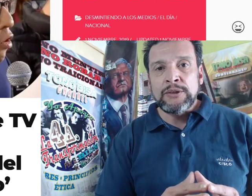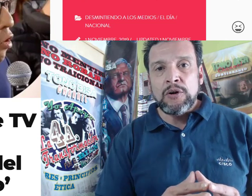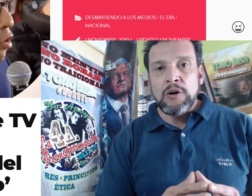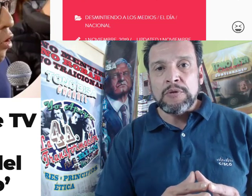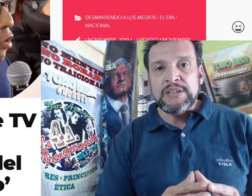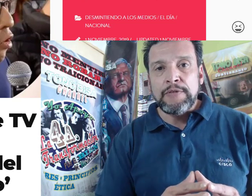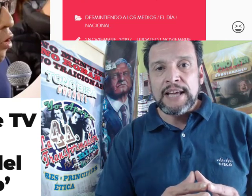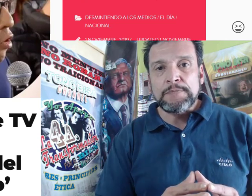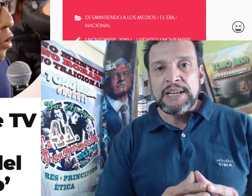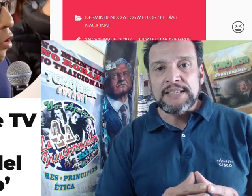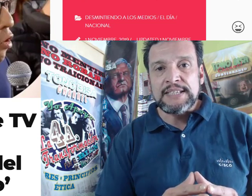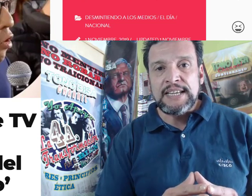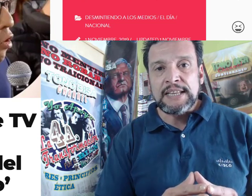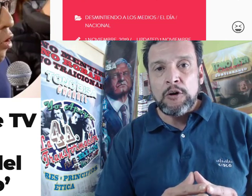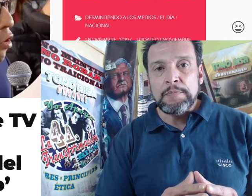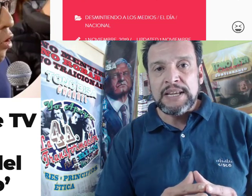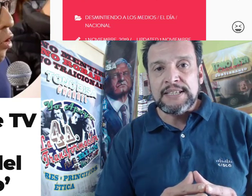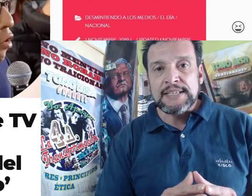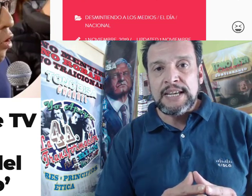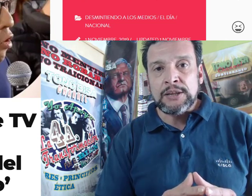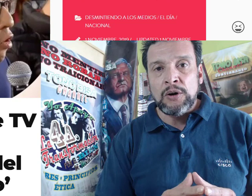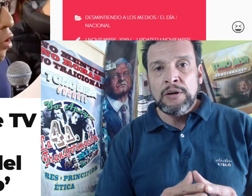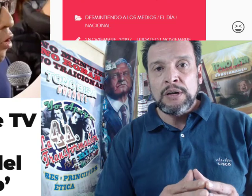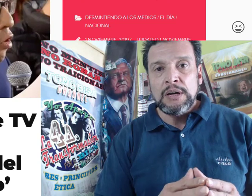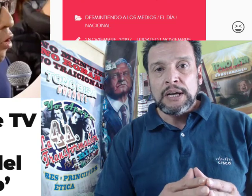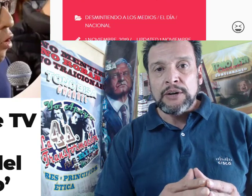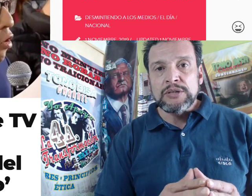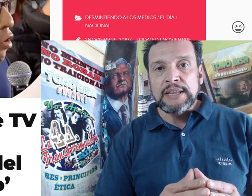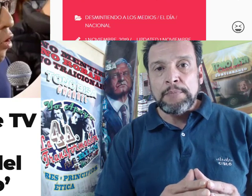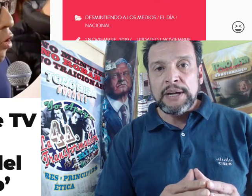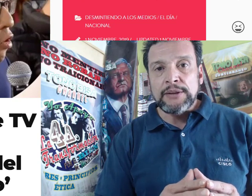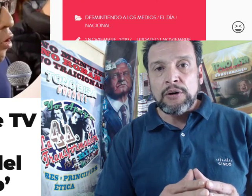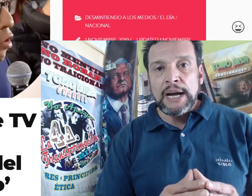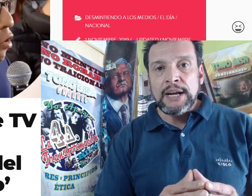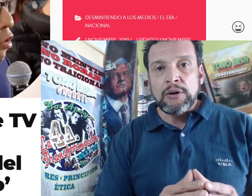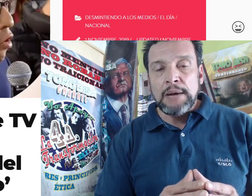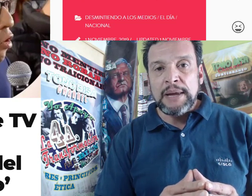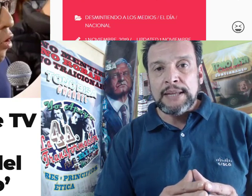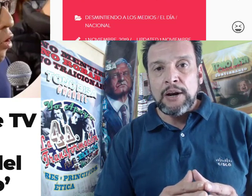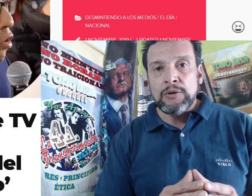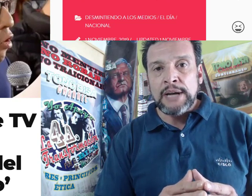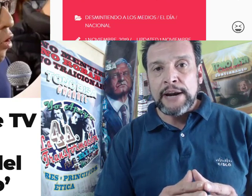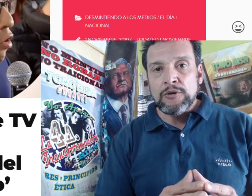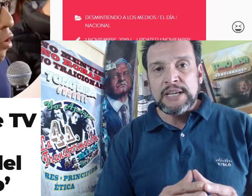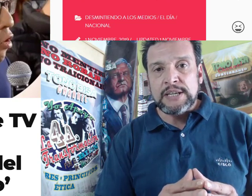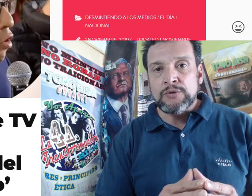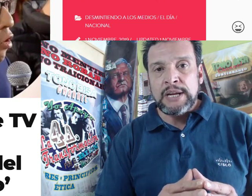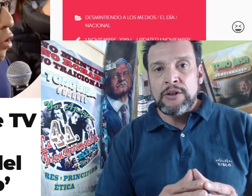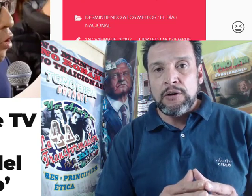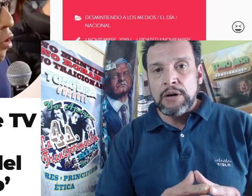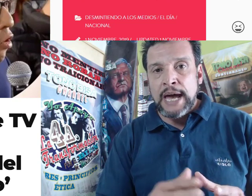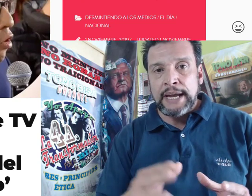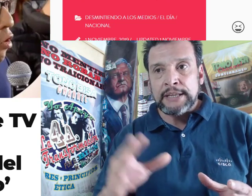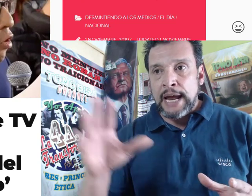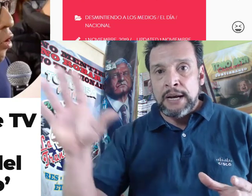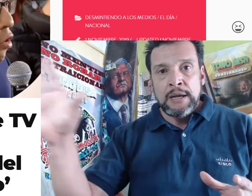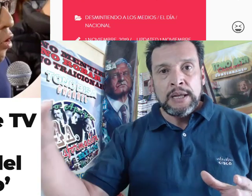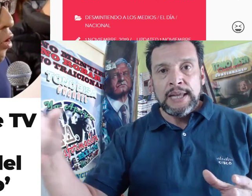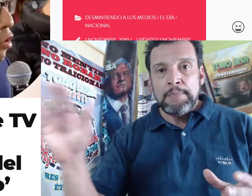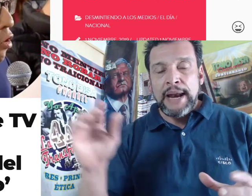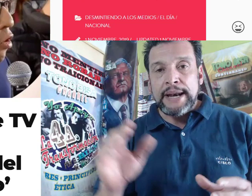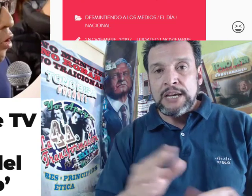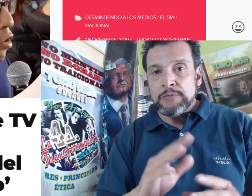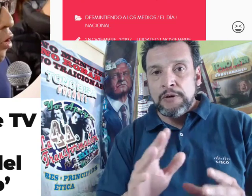estar actuando como si fueras princesita o el princesito, que no se te puede tocar ni con el pétalo de una rosa. Esa es una ideología que